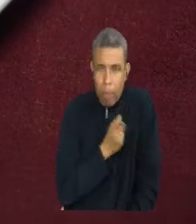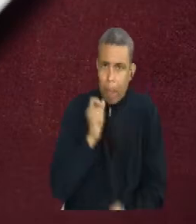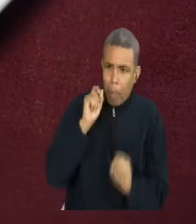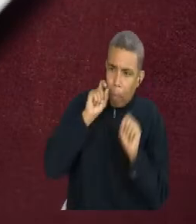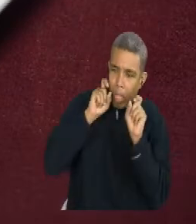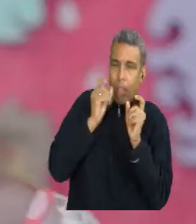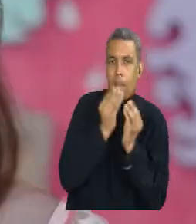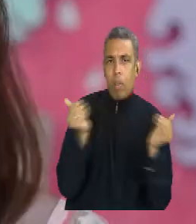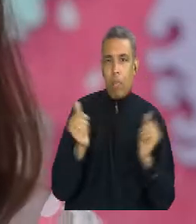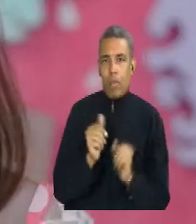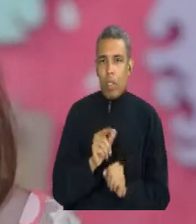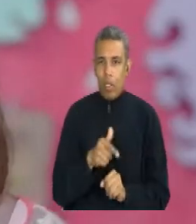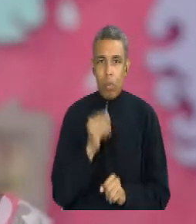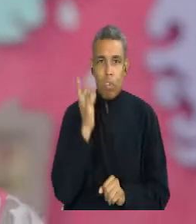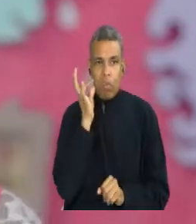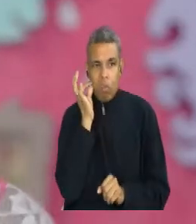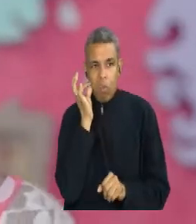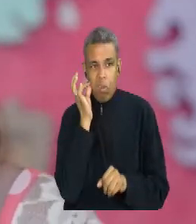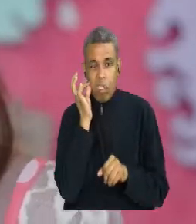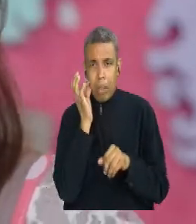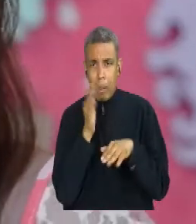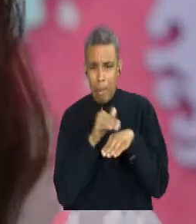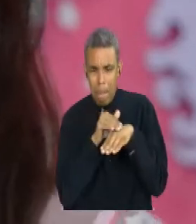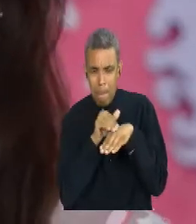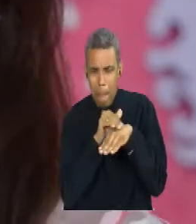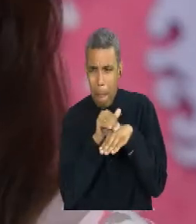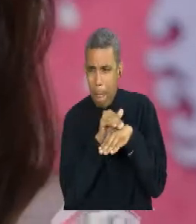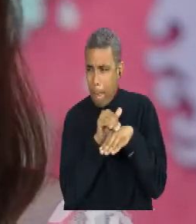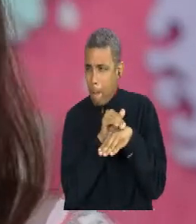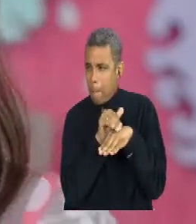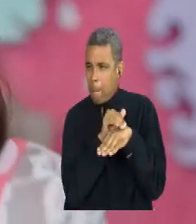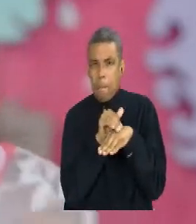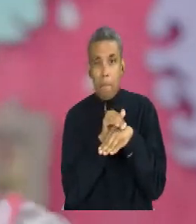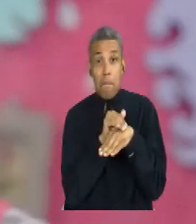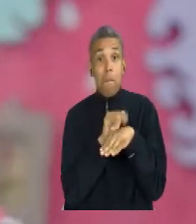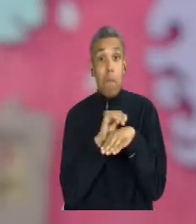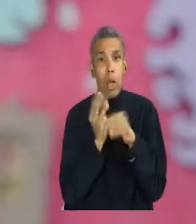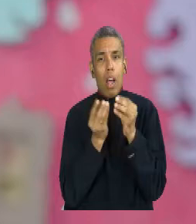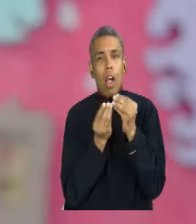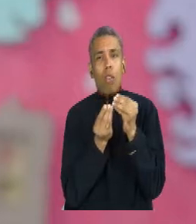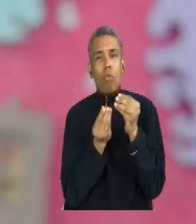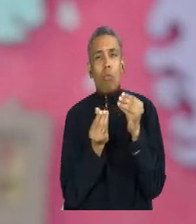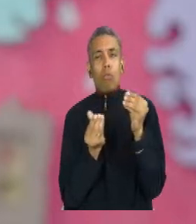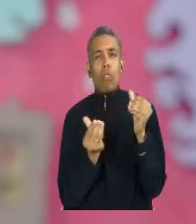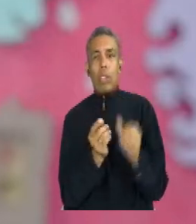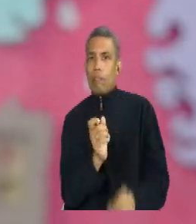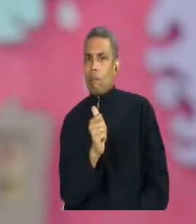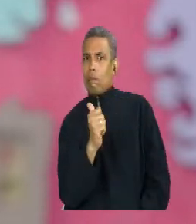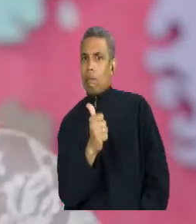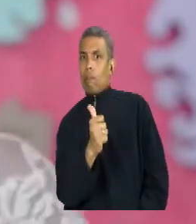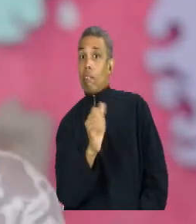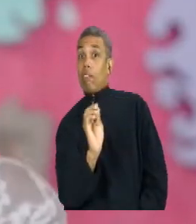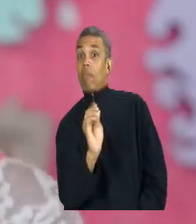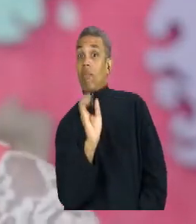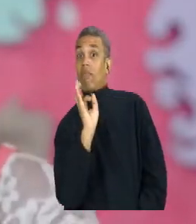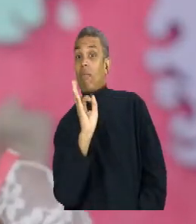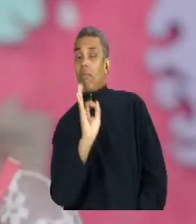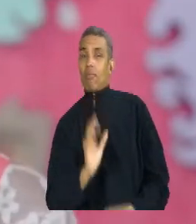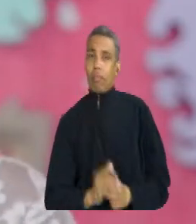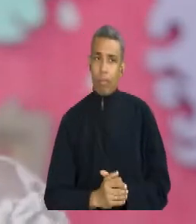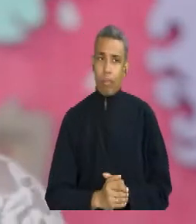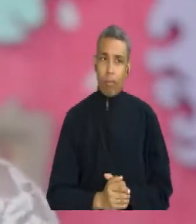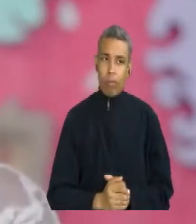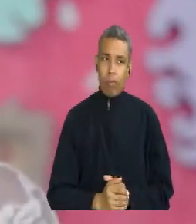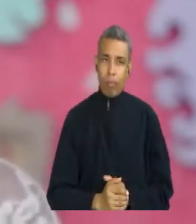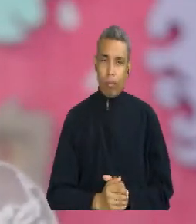tienen la piel seca como la mía. La verdad, los resultados son buenísimos y queda así de ataque, ataque. Entonces, para hacer